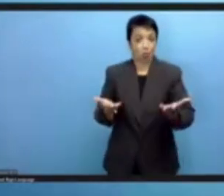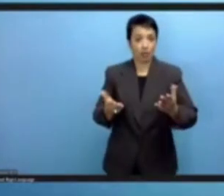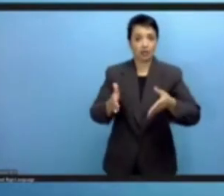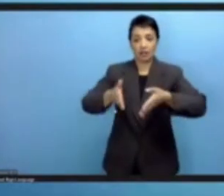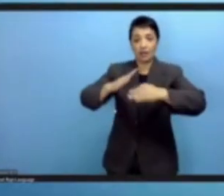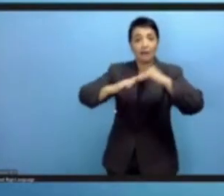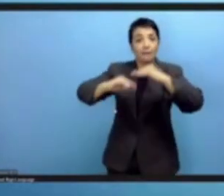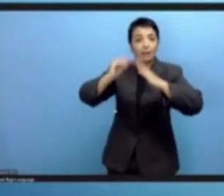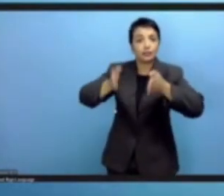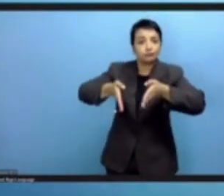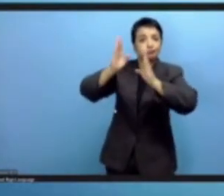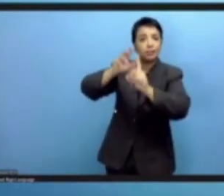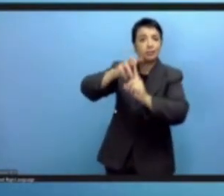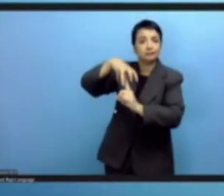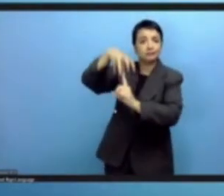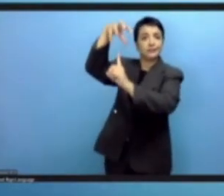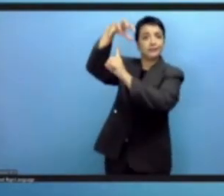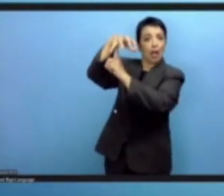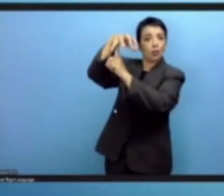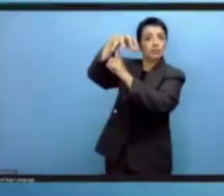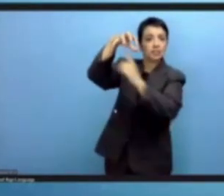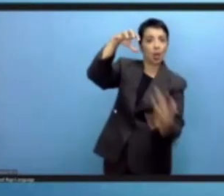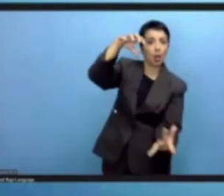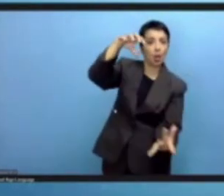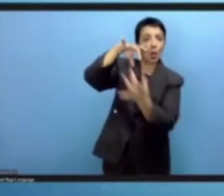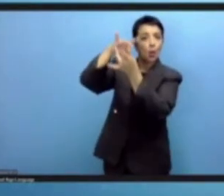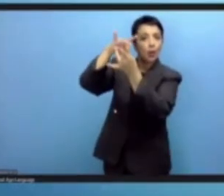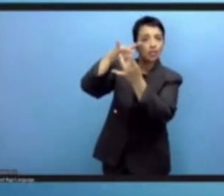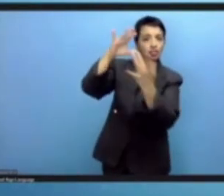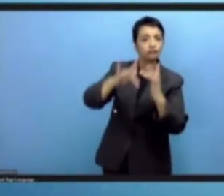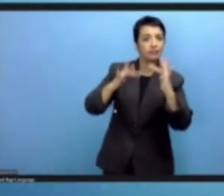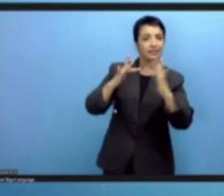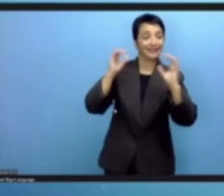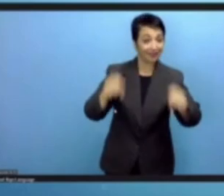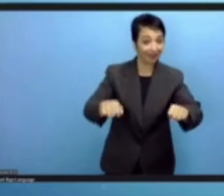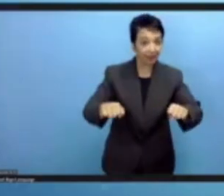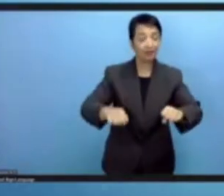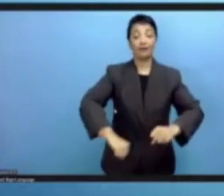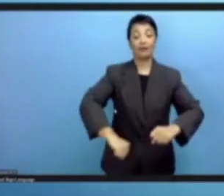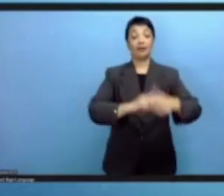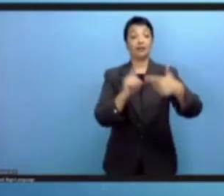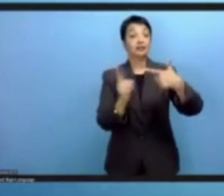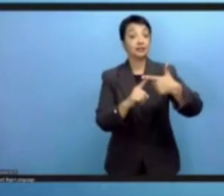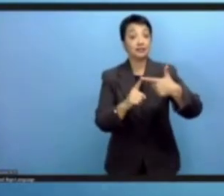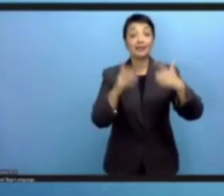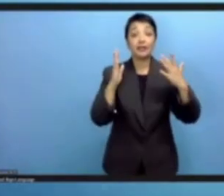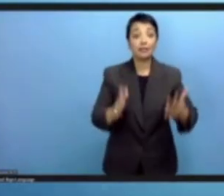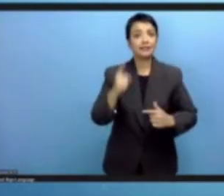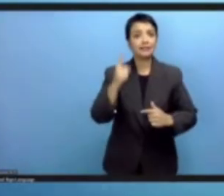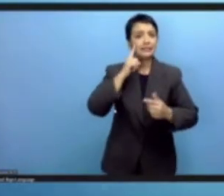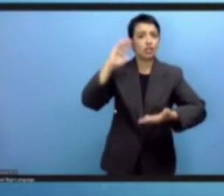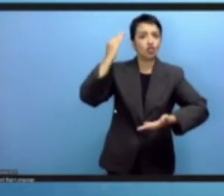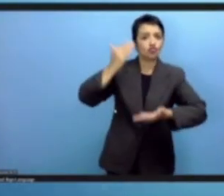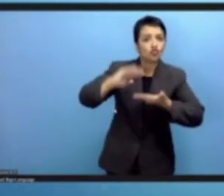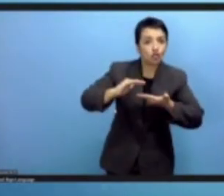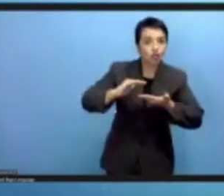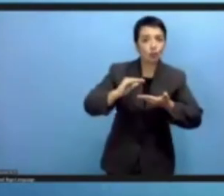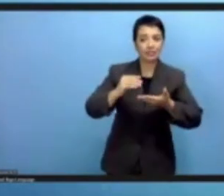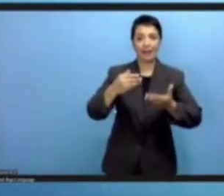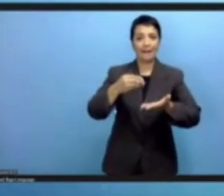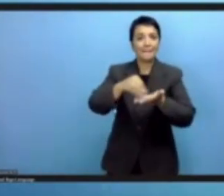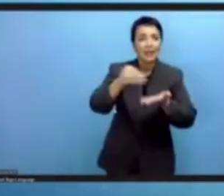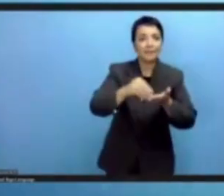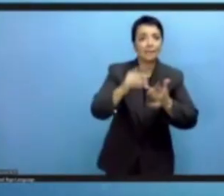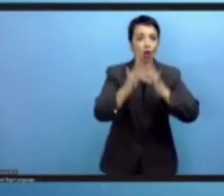de crear la infraestructura física para lograr la conectividad digital es se trata de reducir